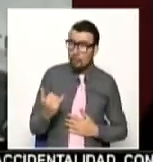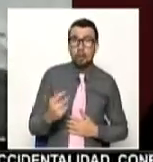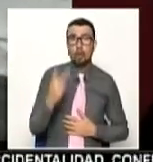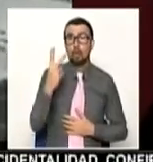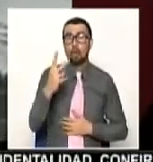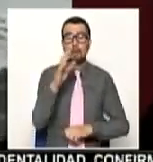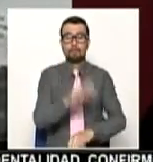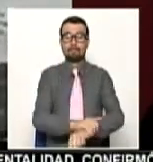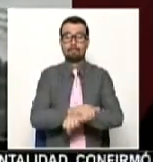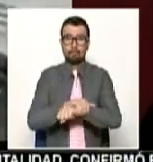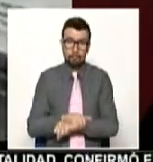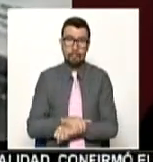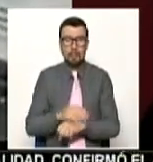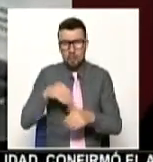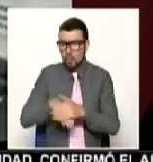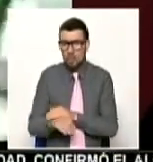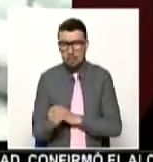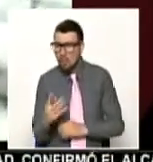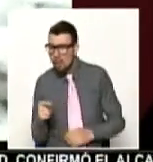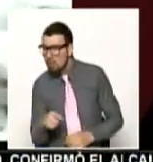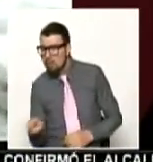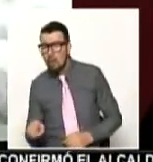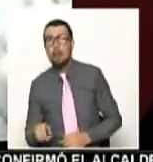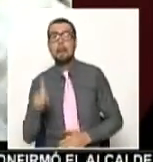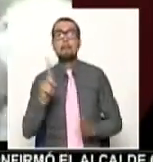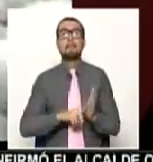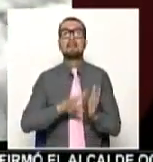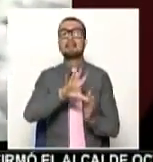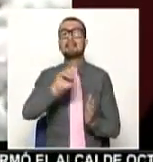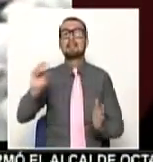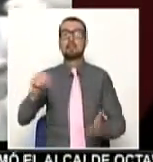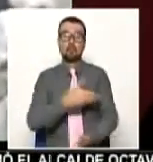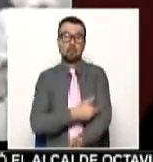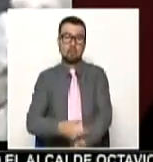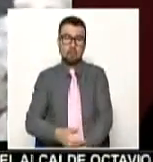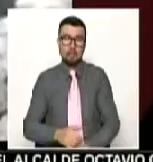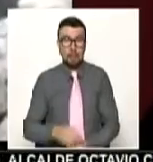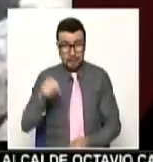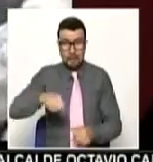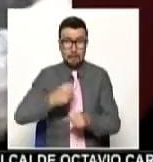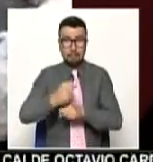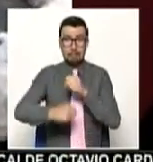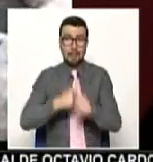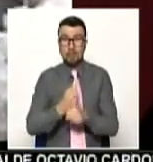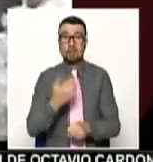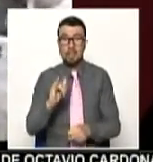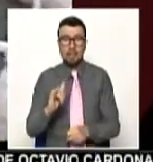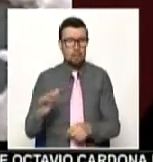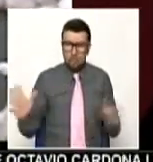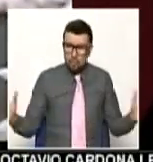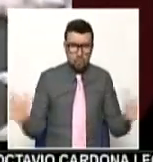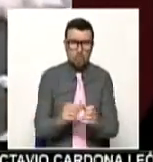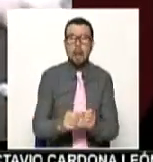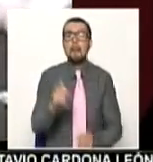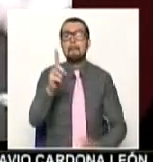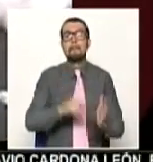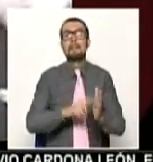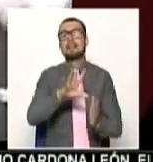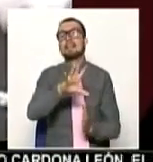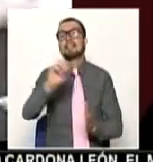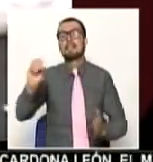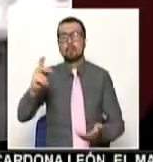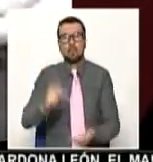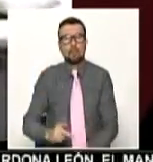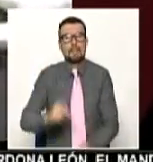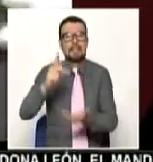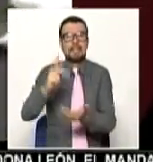dos personas. La droga tenía un valor cercano a los 1.500 millones de pesos. En lo corrido del 2017 ya son cerca de 1.500 kilos de marihuana